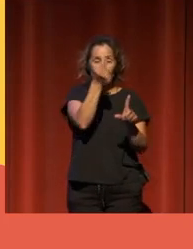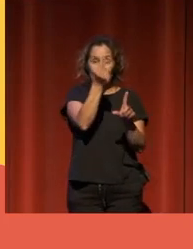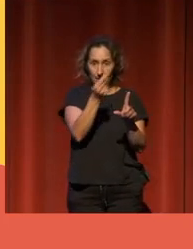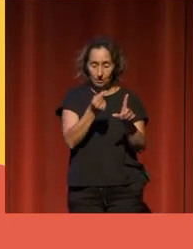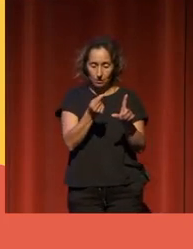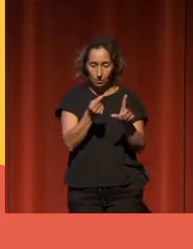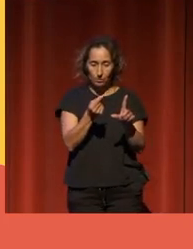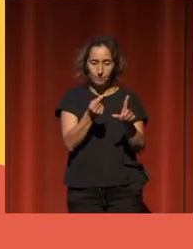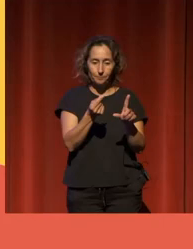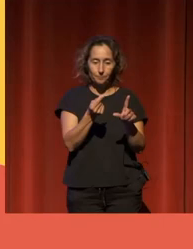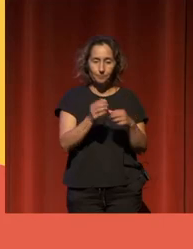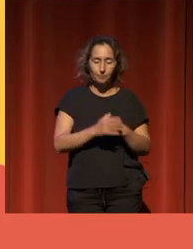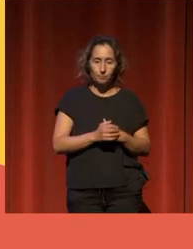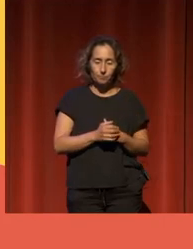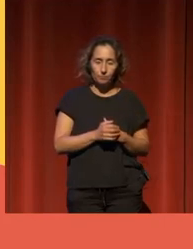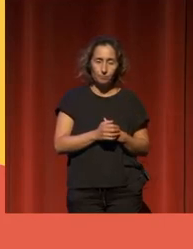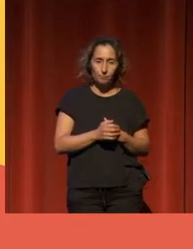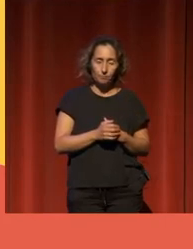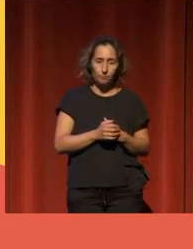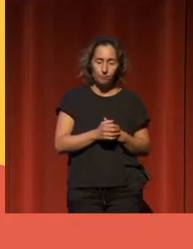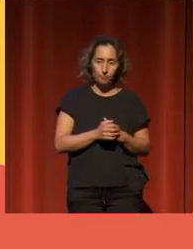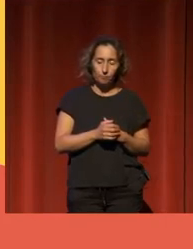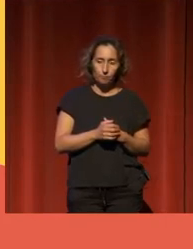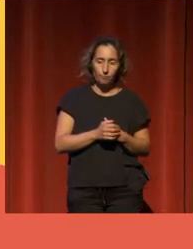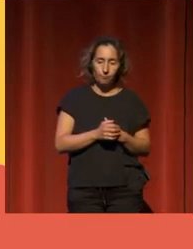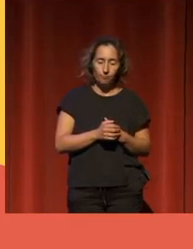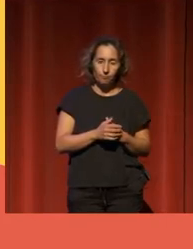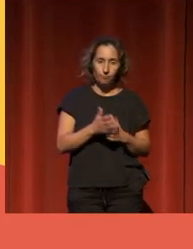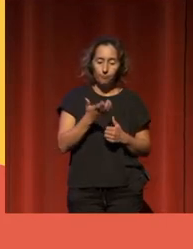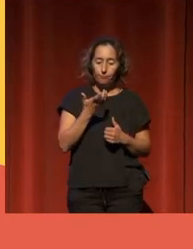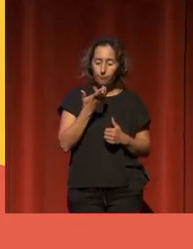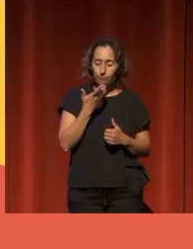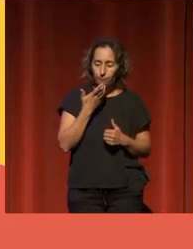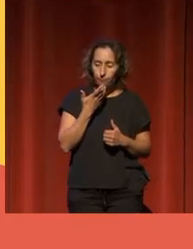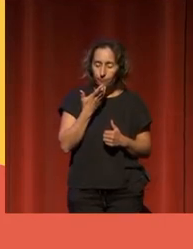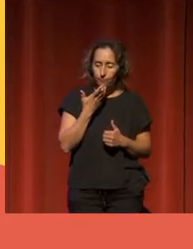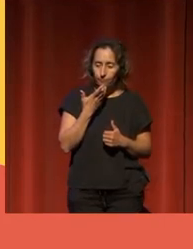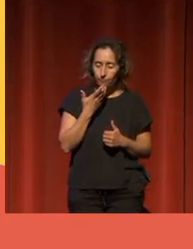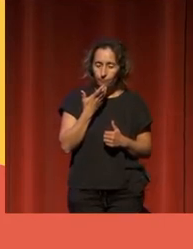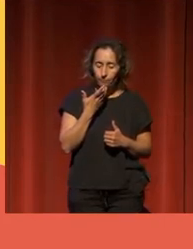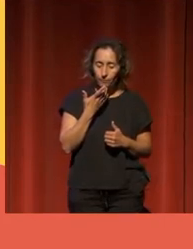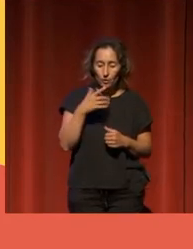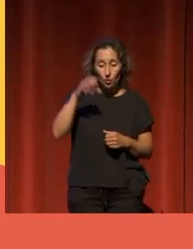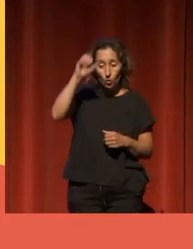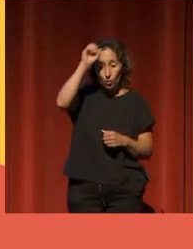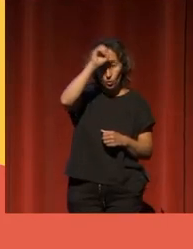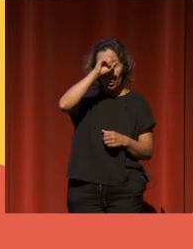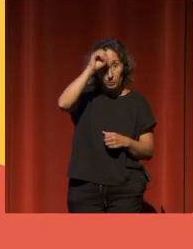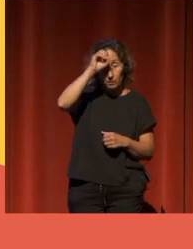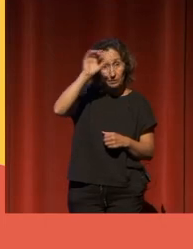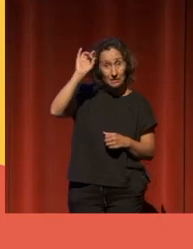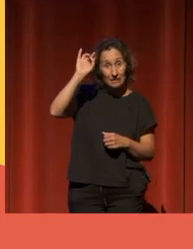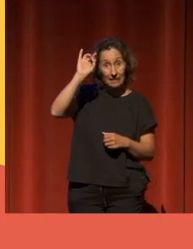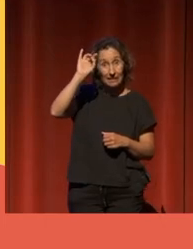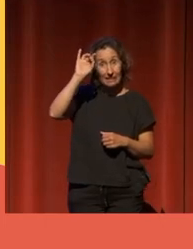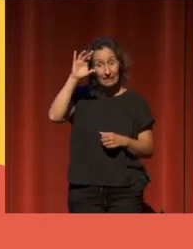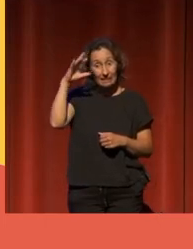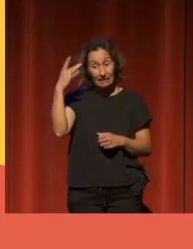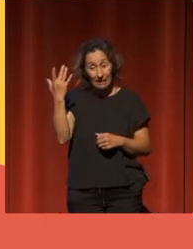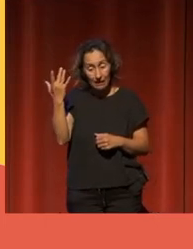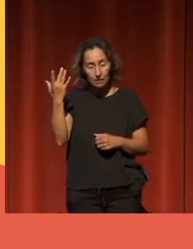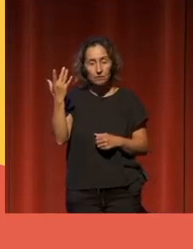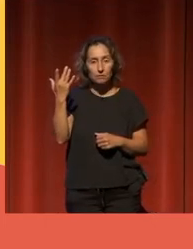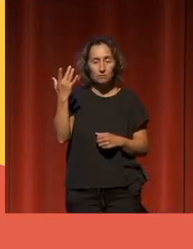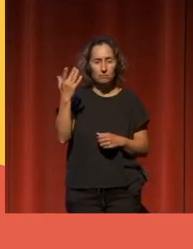forma de encontrar distintas ideas y eh eh opiniones que pueden provenir de distintas partes